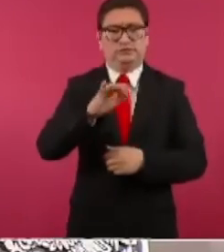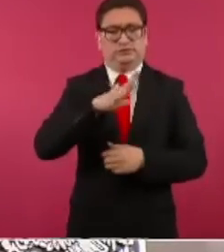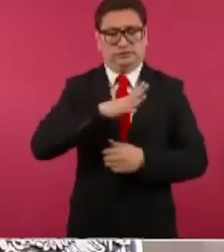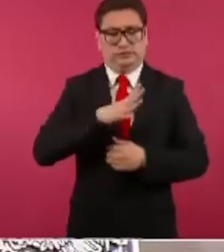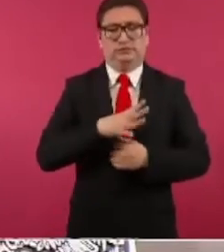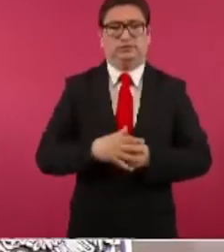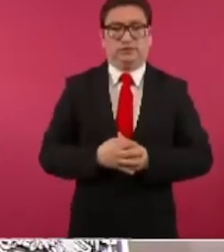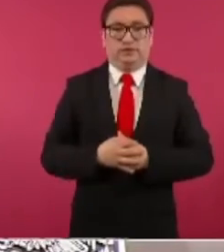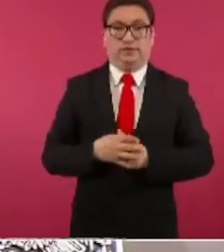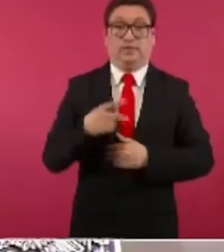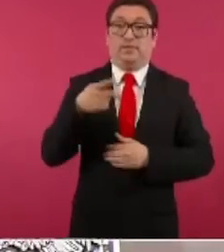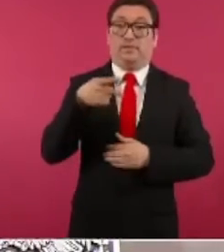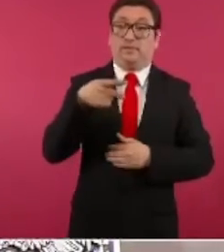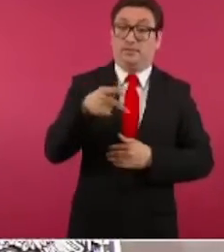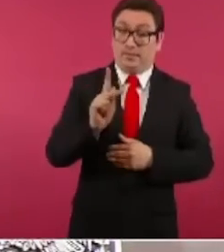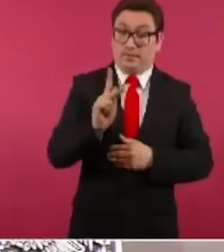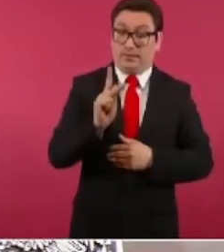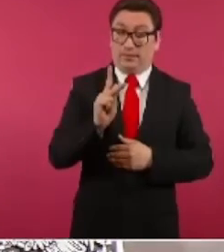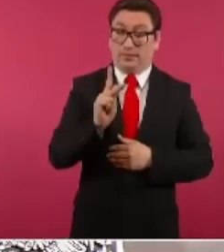pero